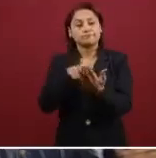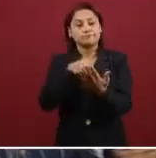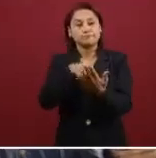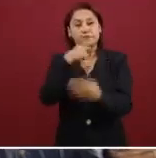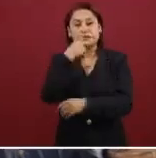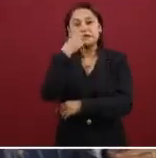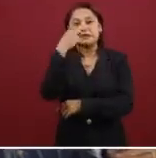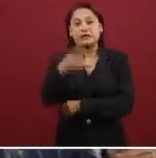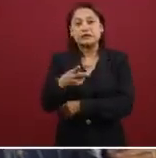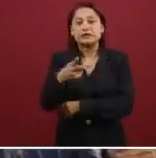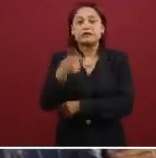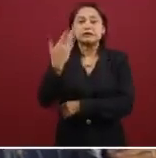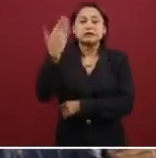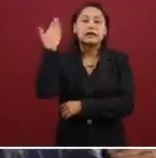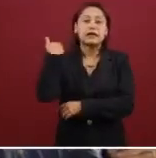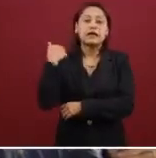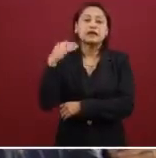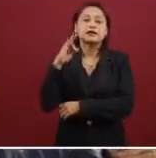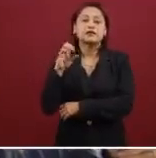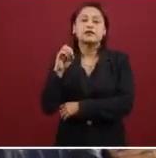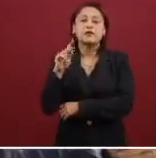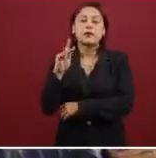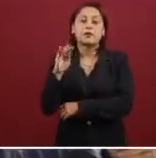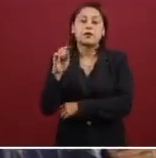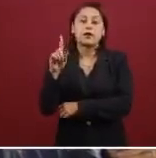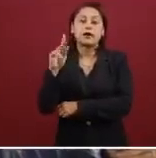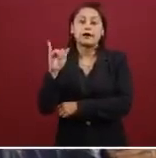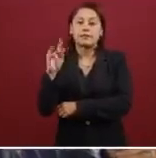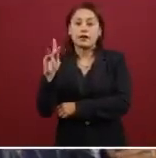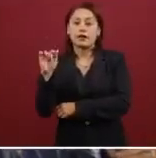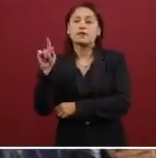del Fobaproa y PAB alcanzó